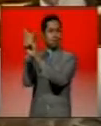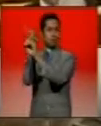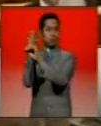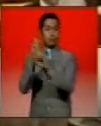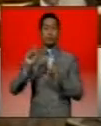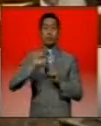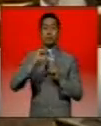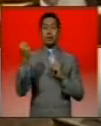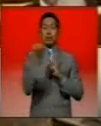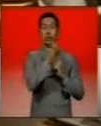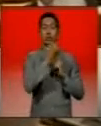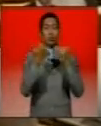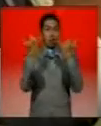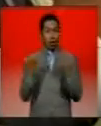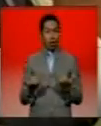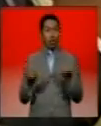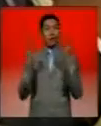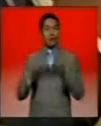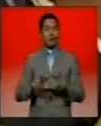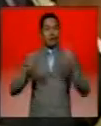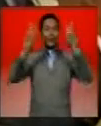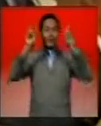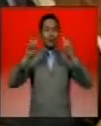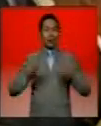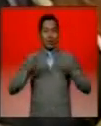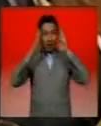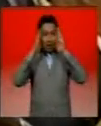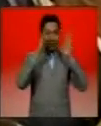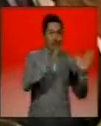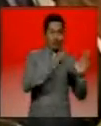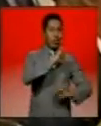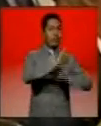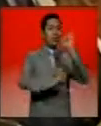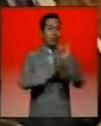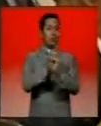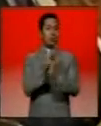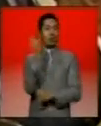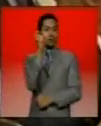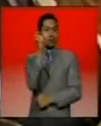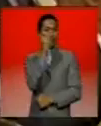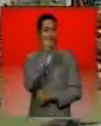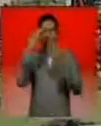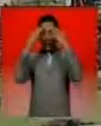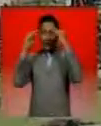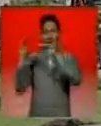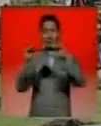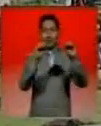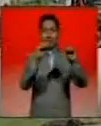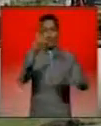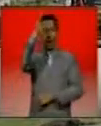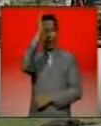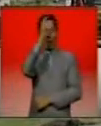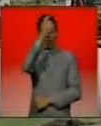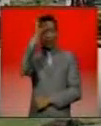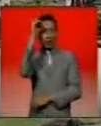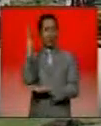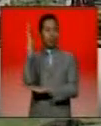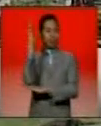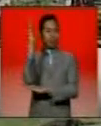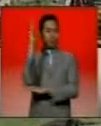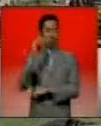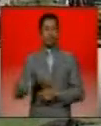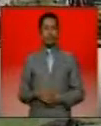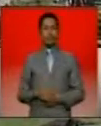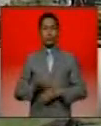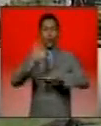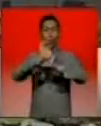los elementos que requieren mayor atención en la comunidad internacional para la enseñanza social católica. El objetivo es proyectar la visión del